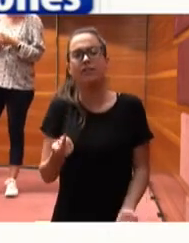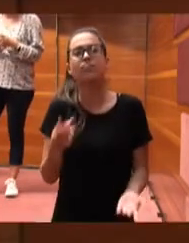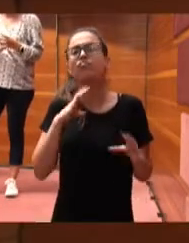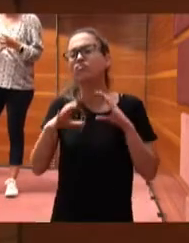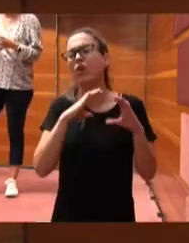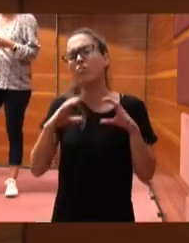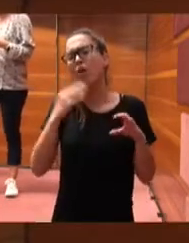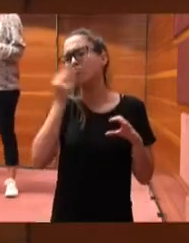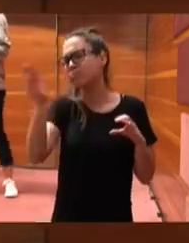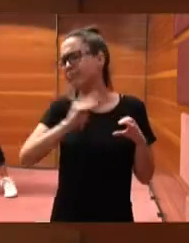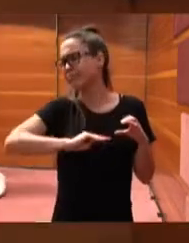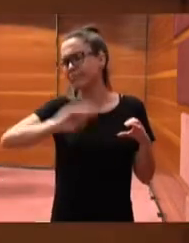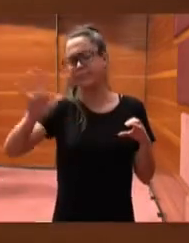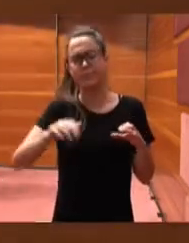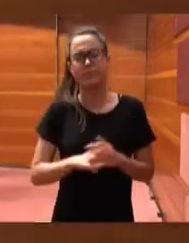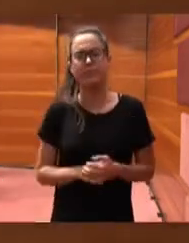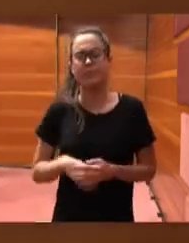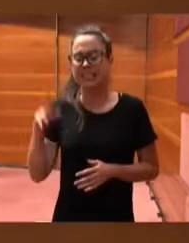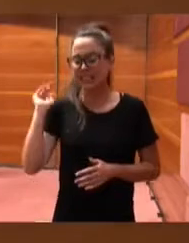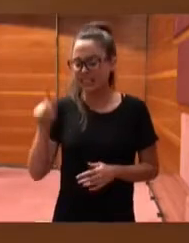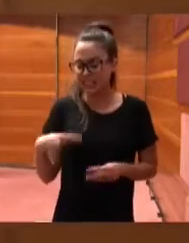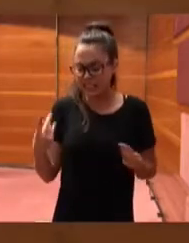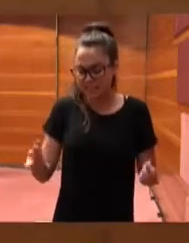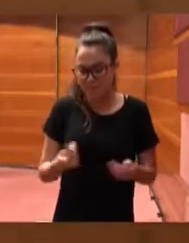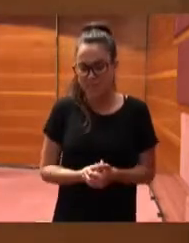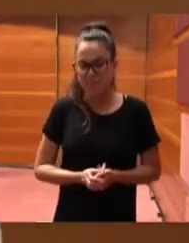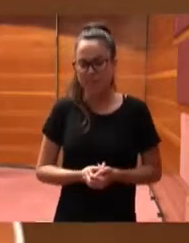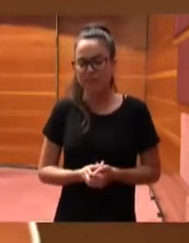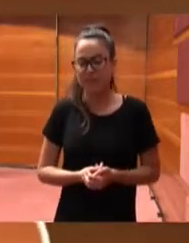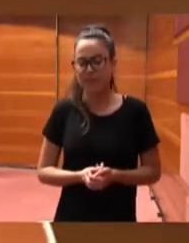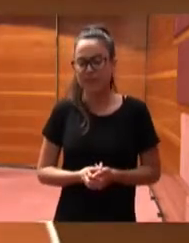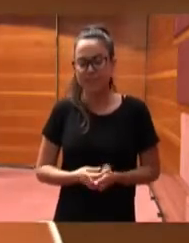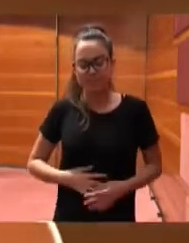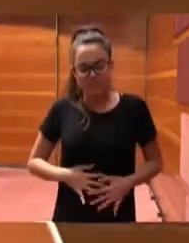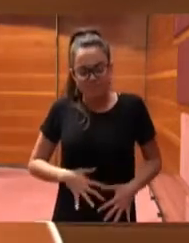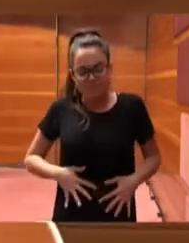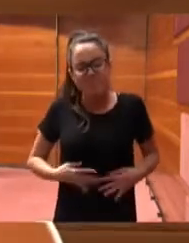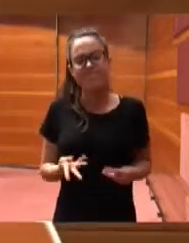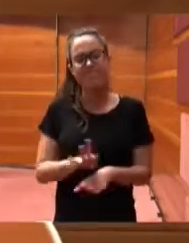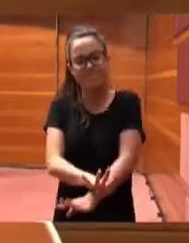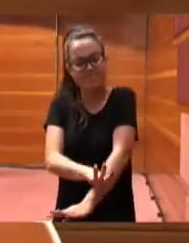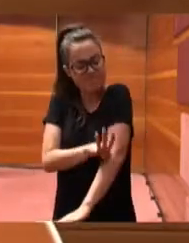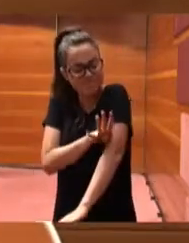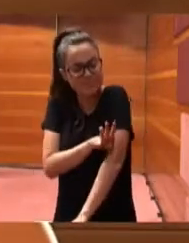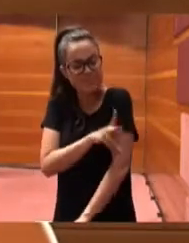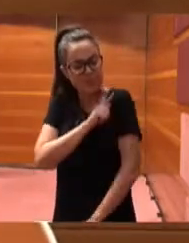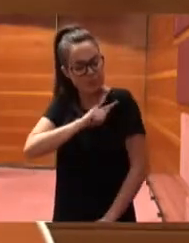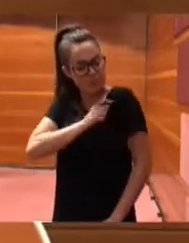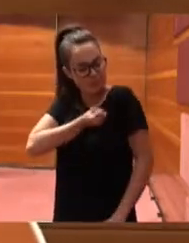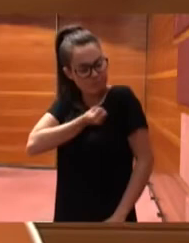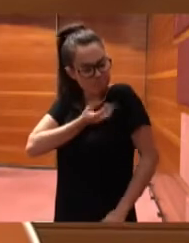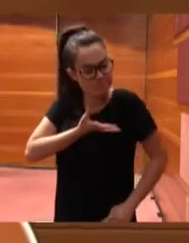Comunicaba mejor que nadie. Azcuna revolvía estómago, te hacía